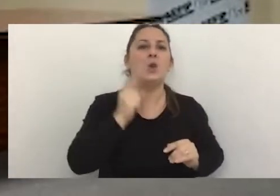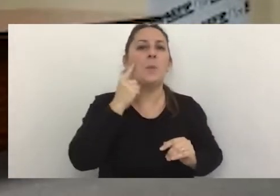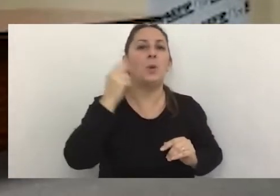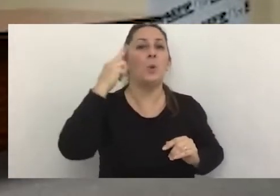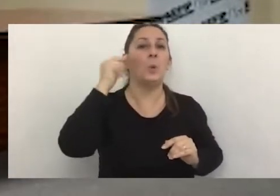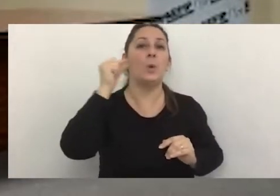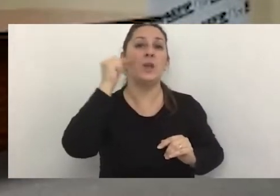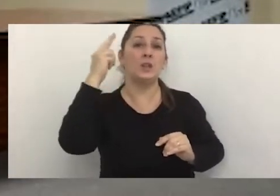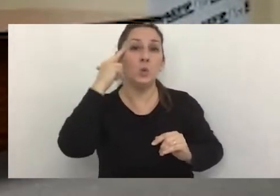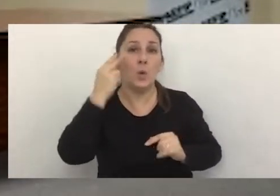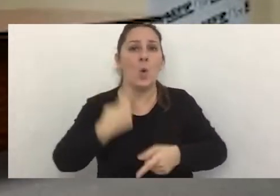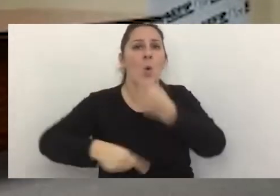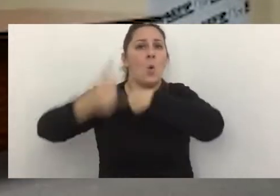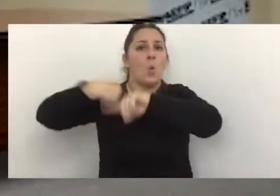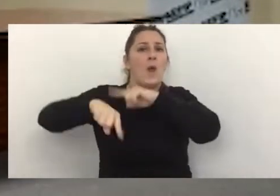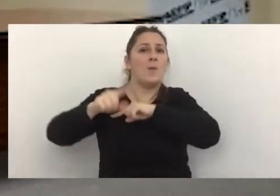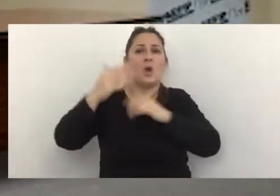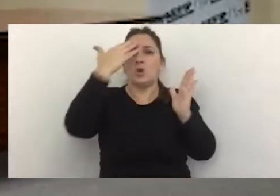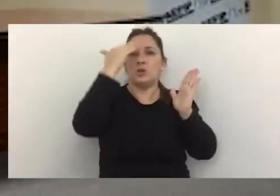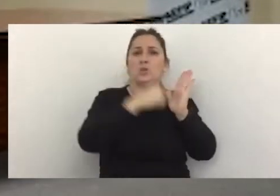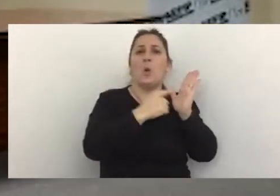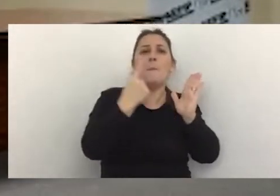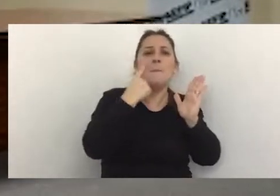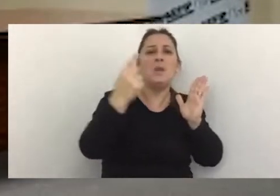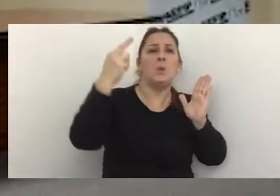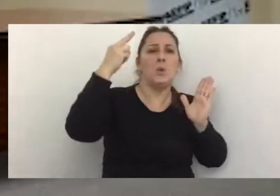la Constitución de